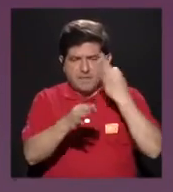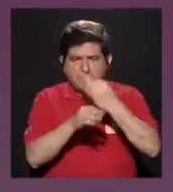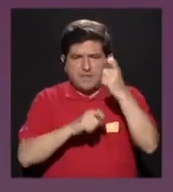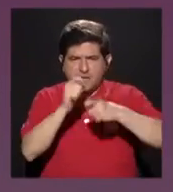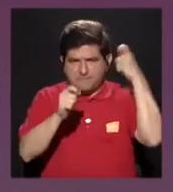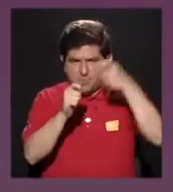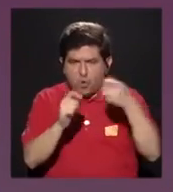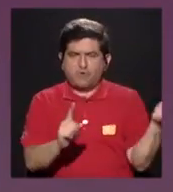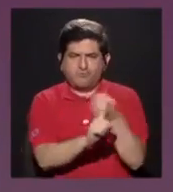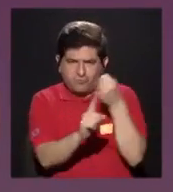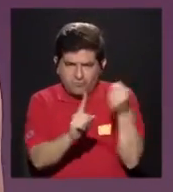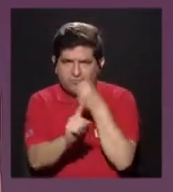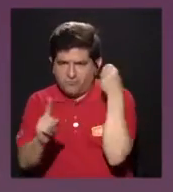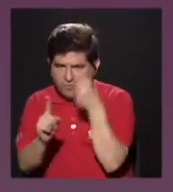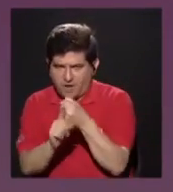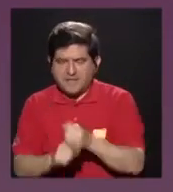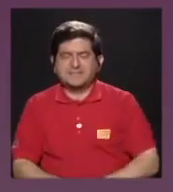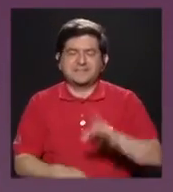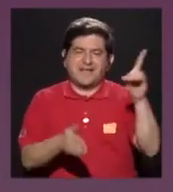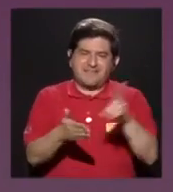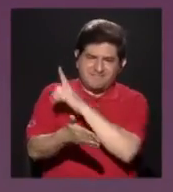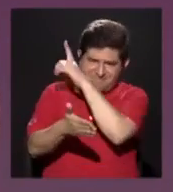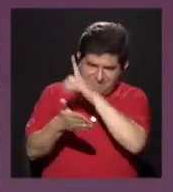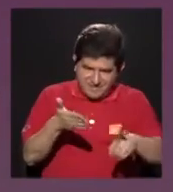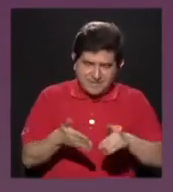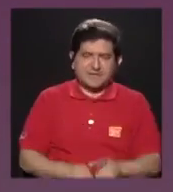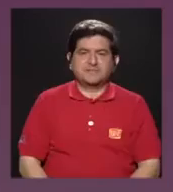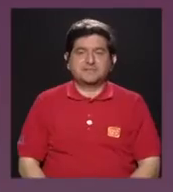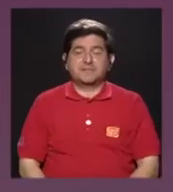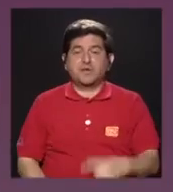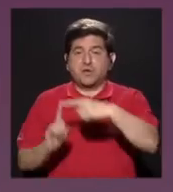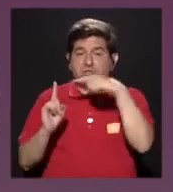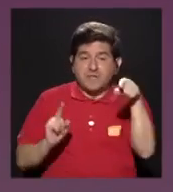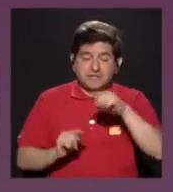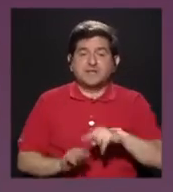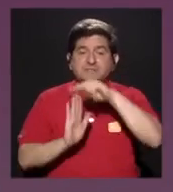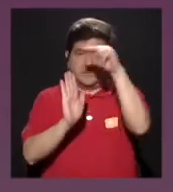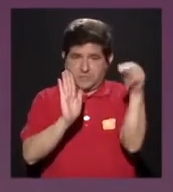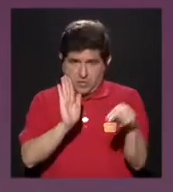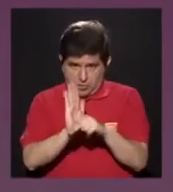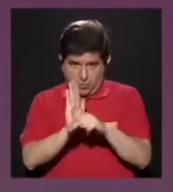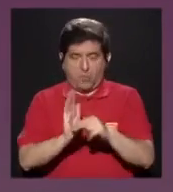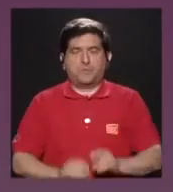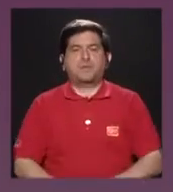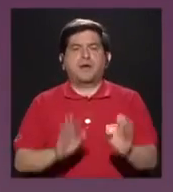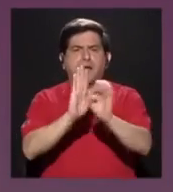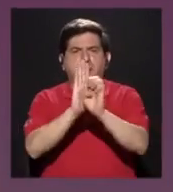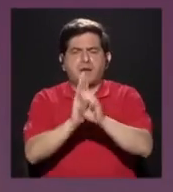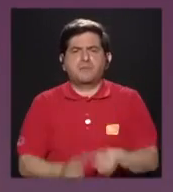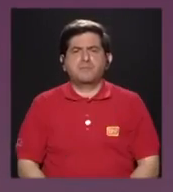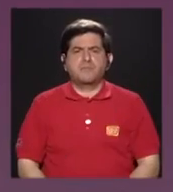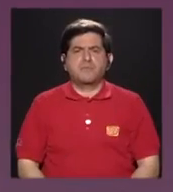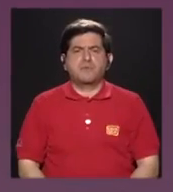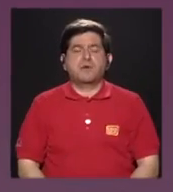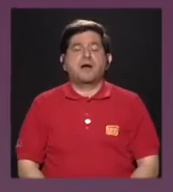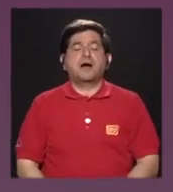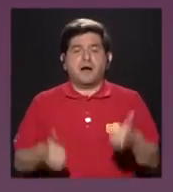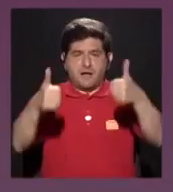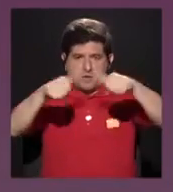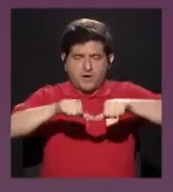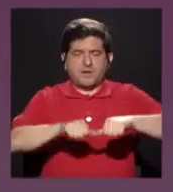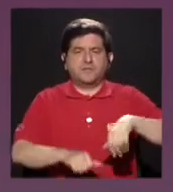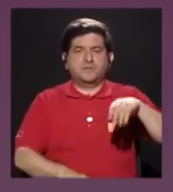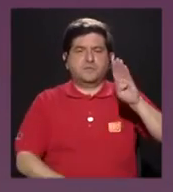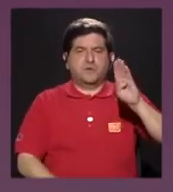de violencia la discriminación y a partir de este marco normativo como por ejemplo la convención belém preparado la